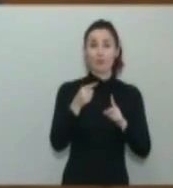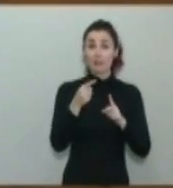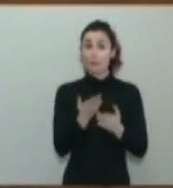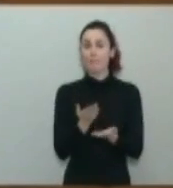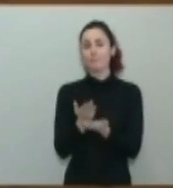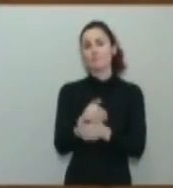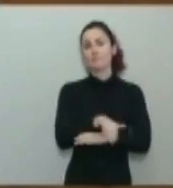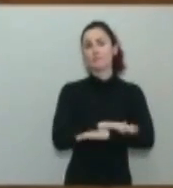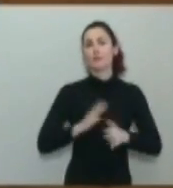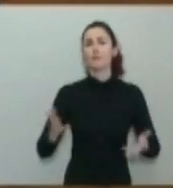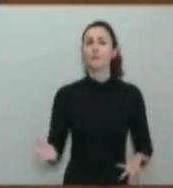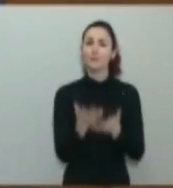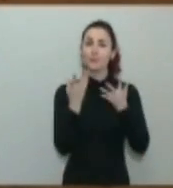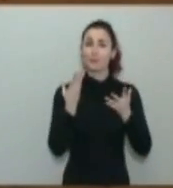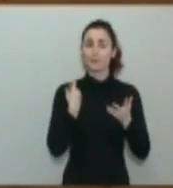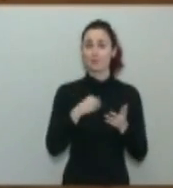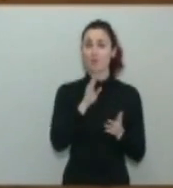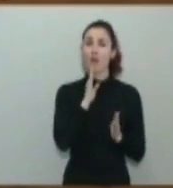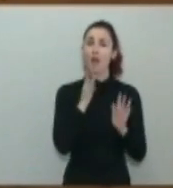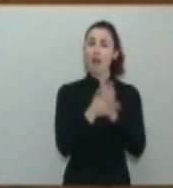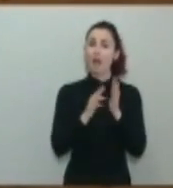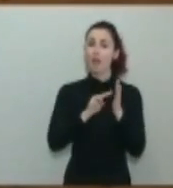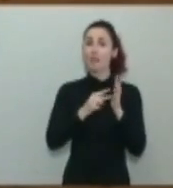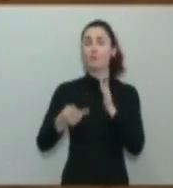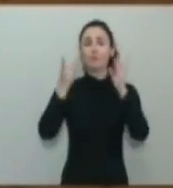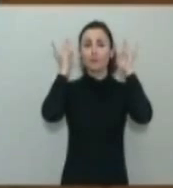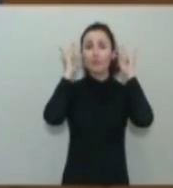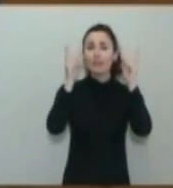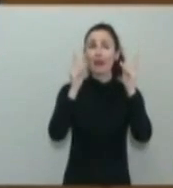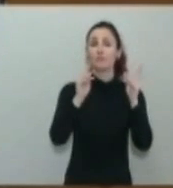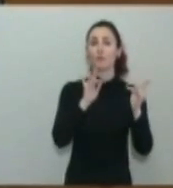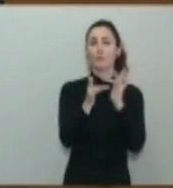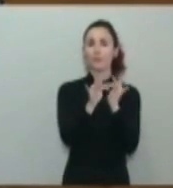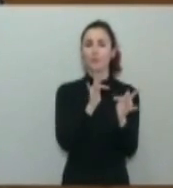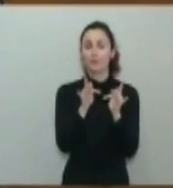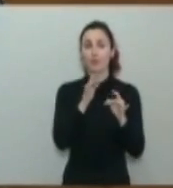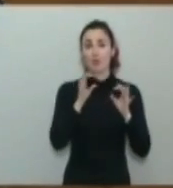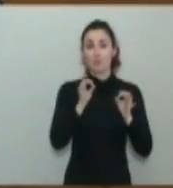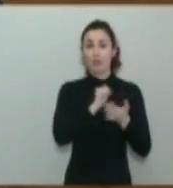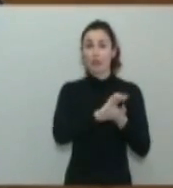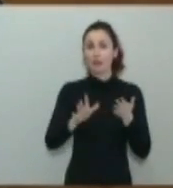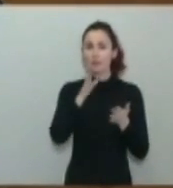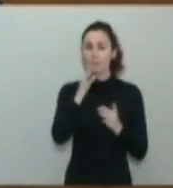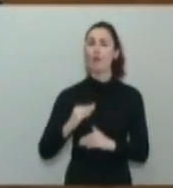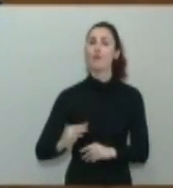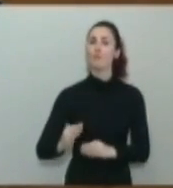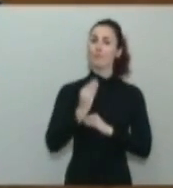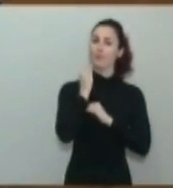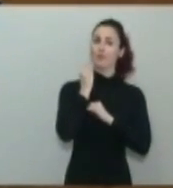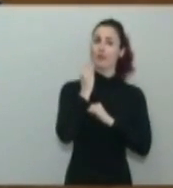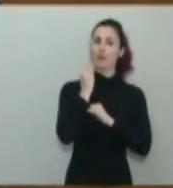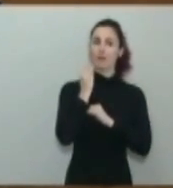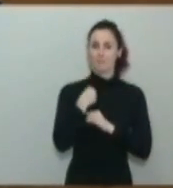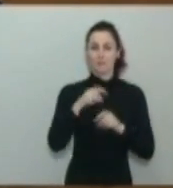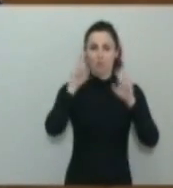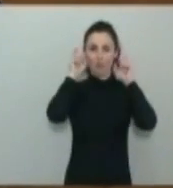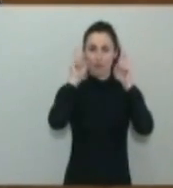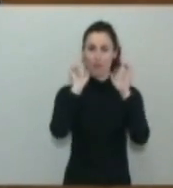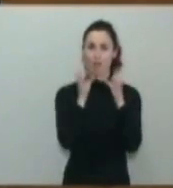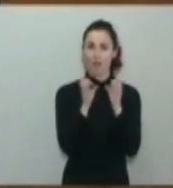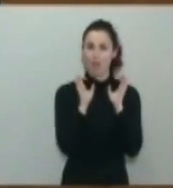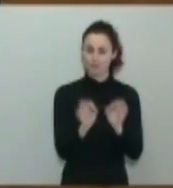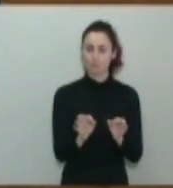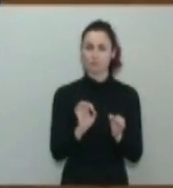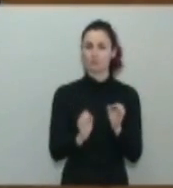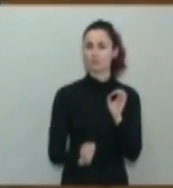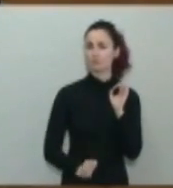Gobierno a que promueva el desarrollo de esos materiales didácticos digitales de apoyo gratuitos homologados por la Administración educativa. Es